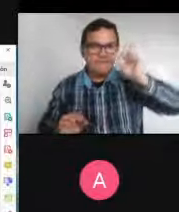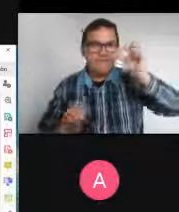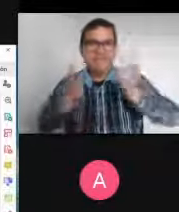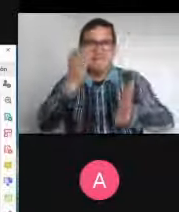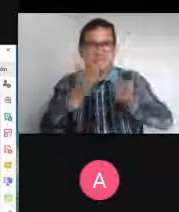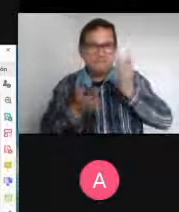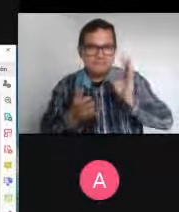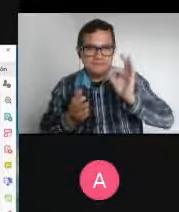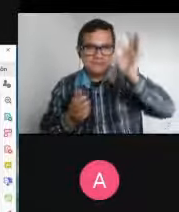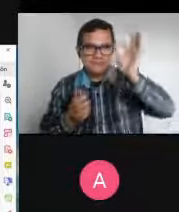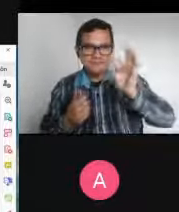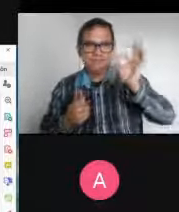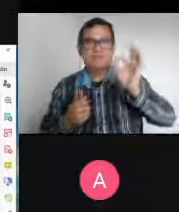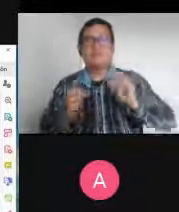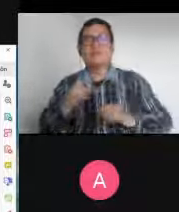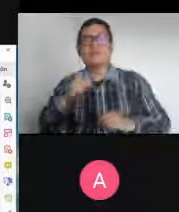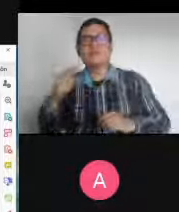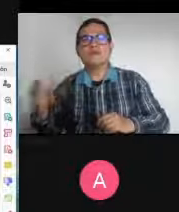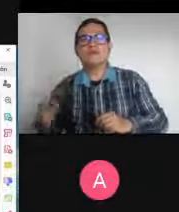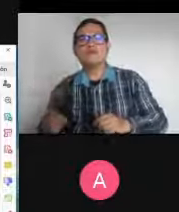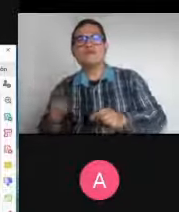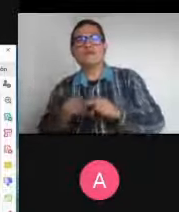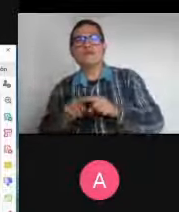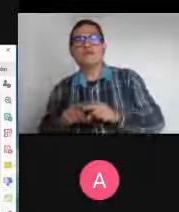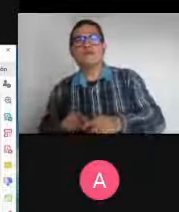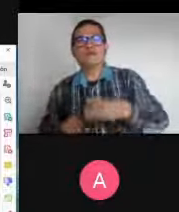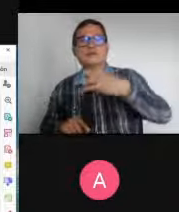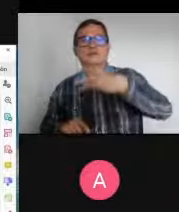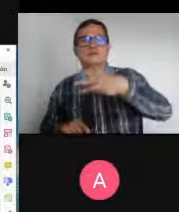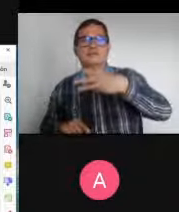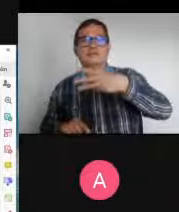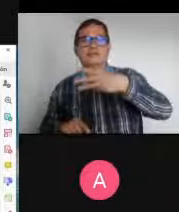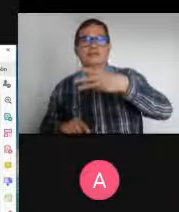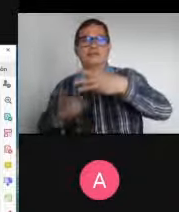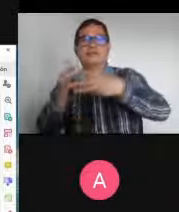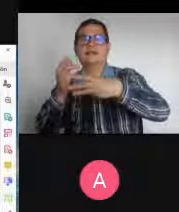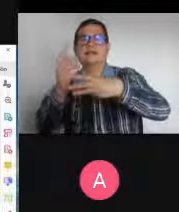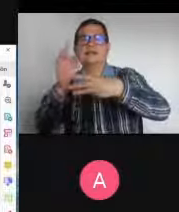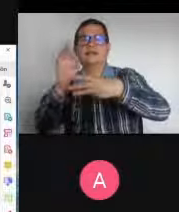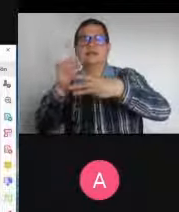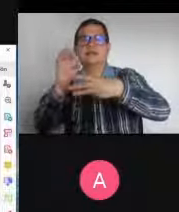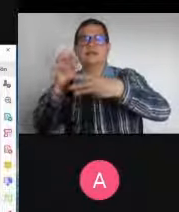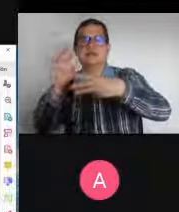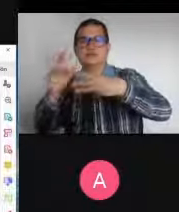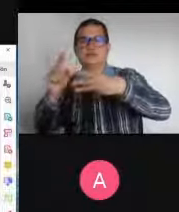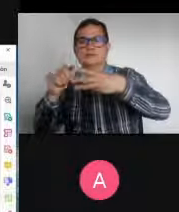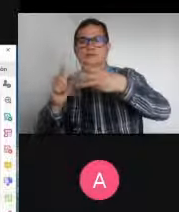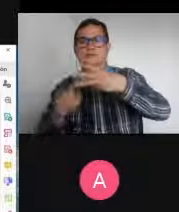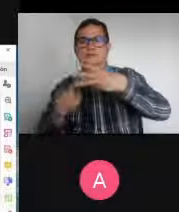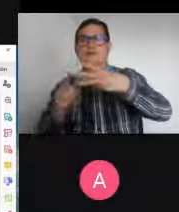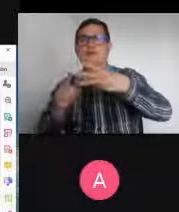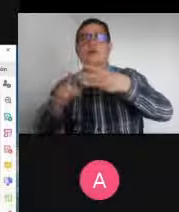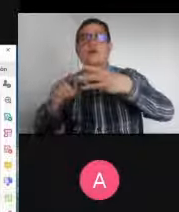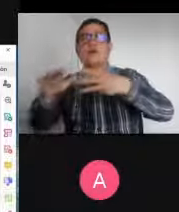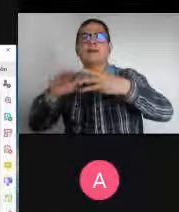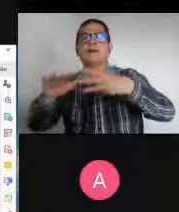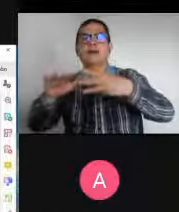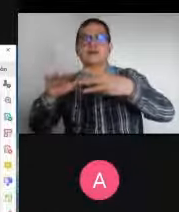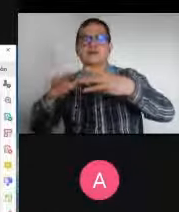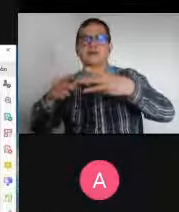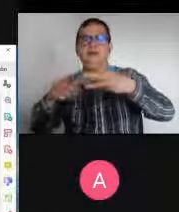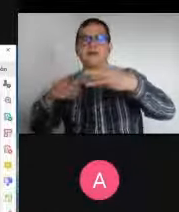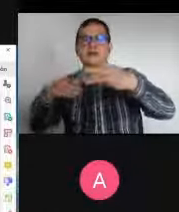deslizante. Aquí tenemos nuestro transistor, importante conectarlo bien, identificar la base, el emisor. Por lo general aquí le aparece